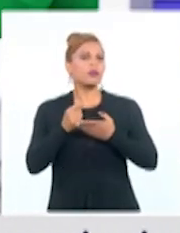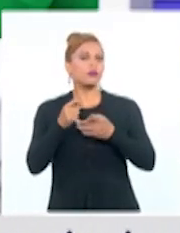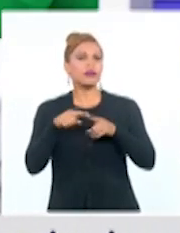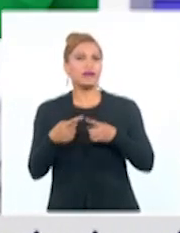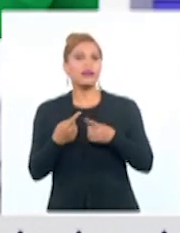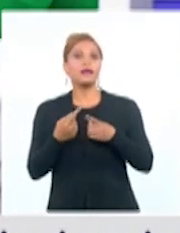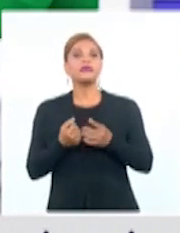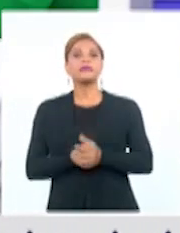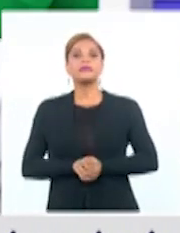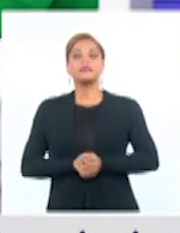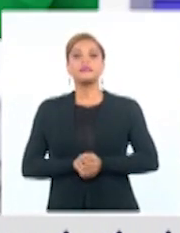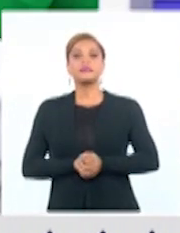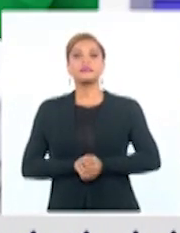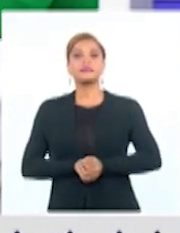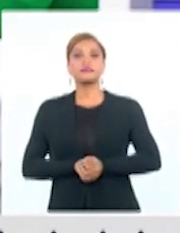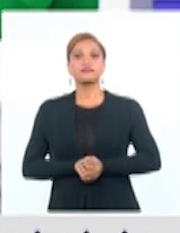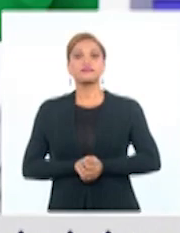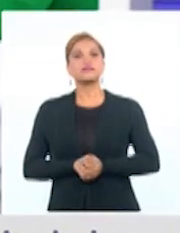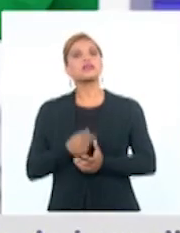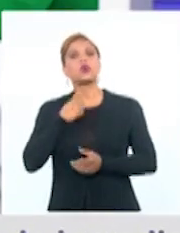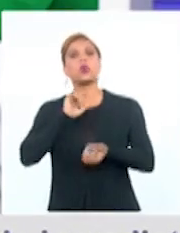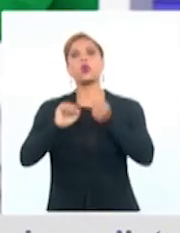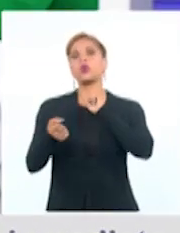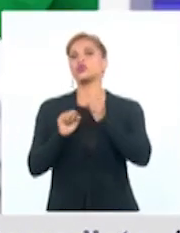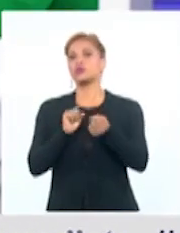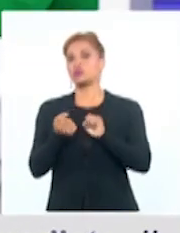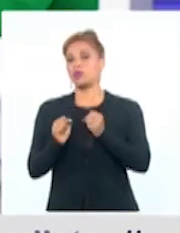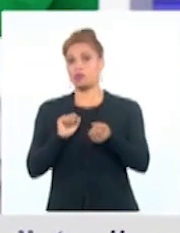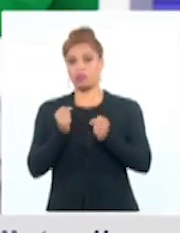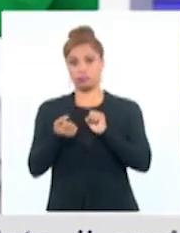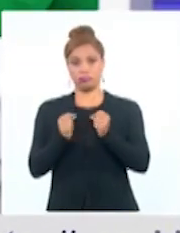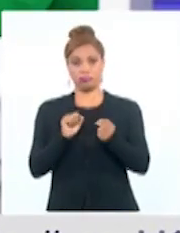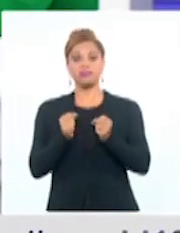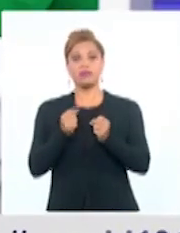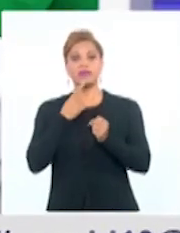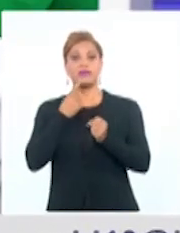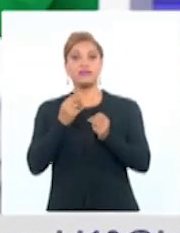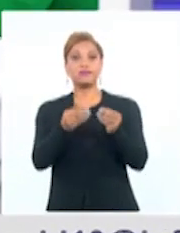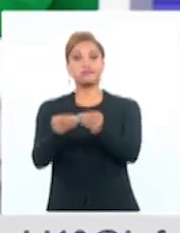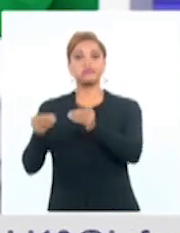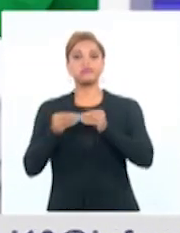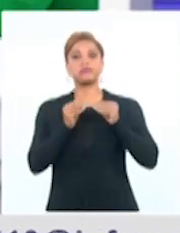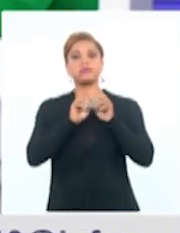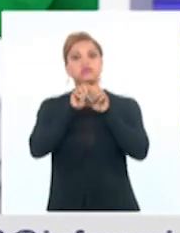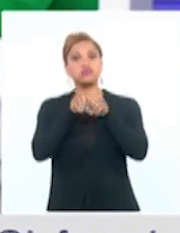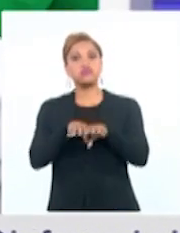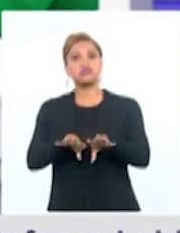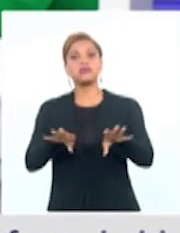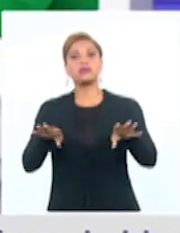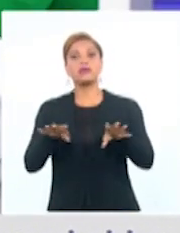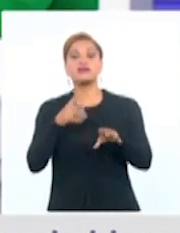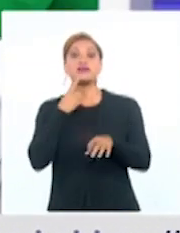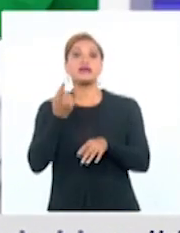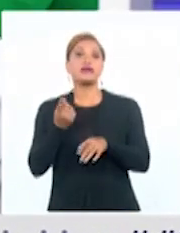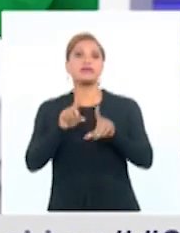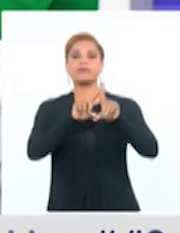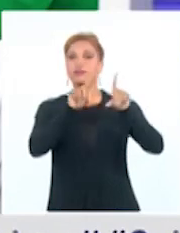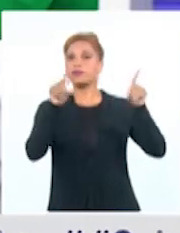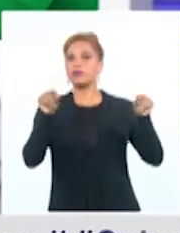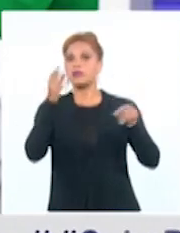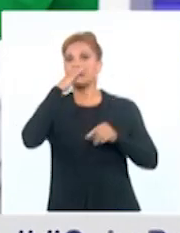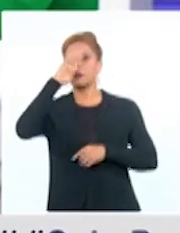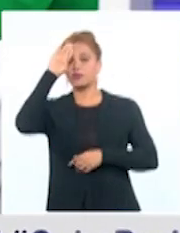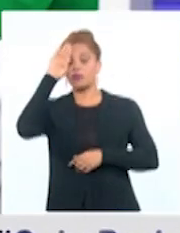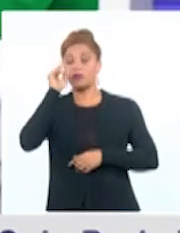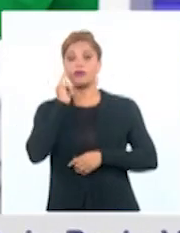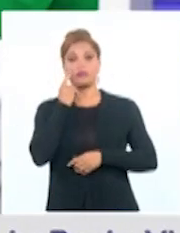pues un cierto control o un control de la transmisión en prácticamente todos los territorios de nuestro país, como